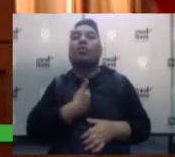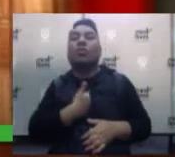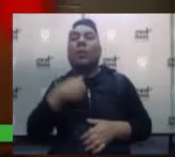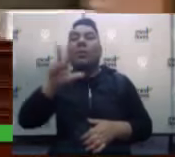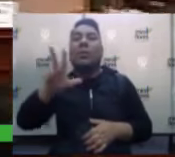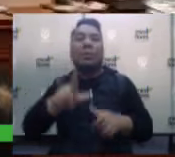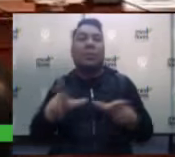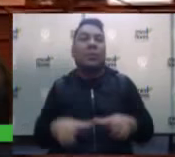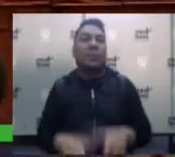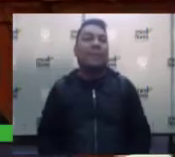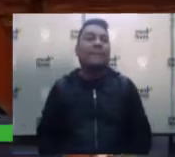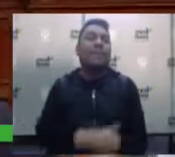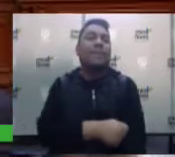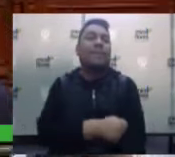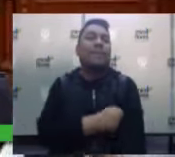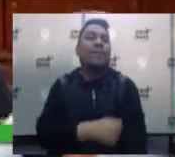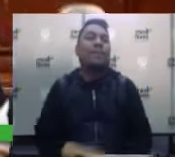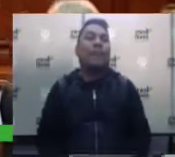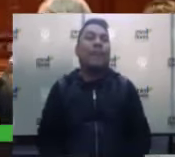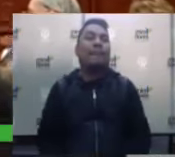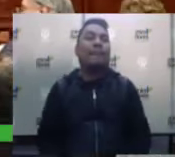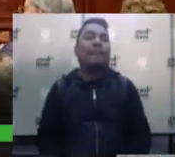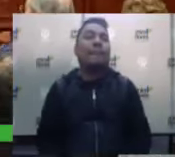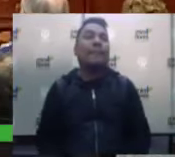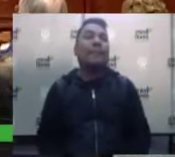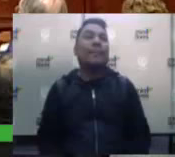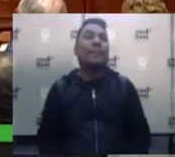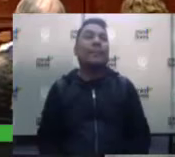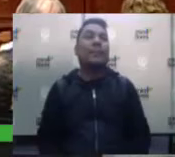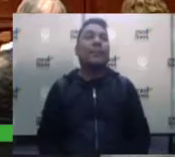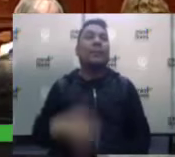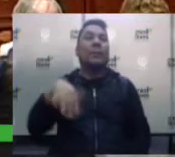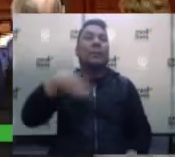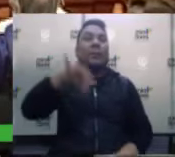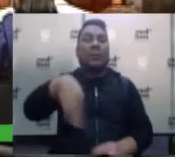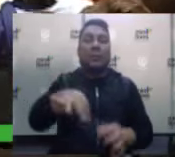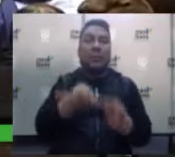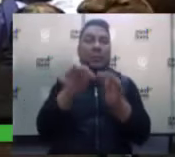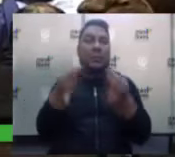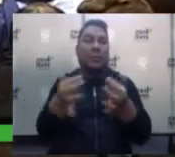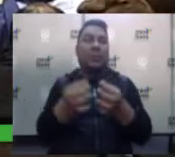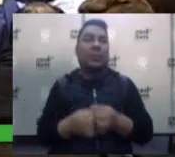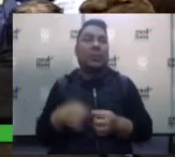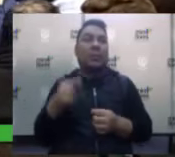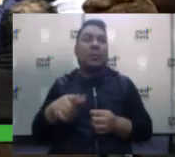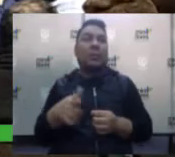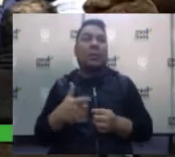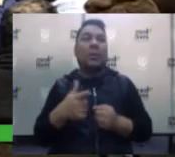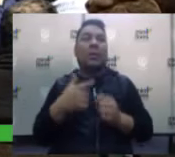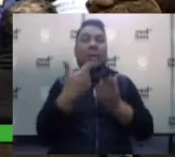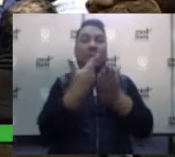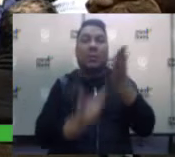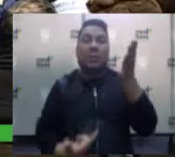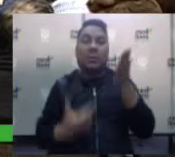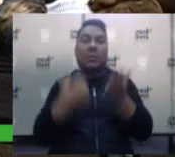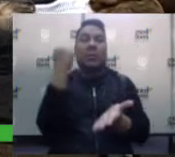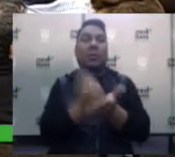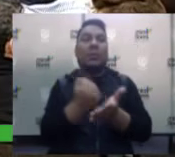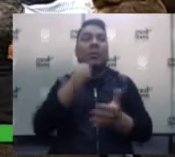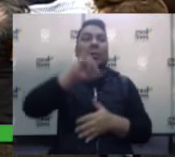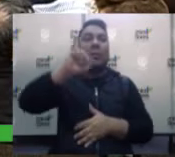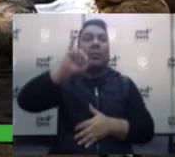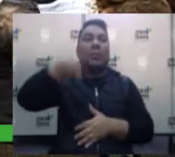¿Agrupaciones están inscritas para Miraflores? El sorteo se ha hecho con las listas inscritas y declaradas aptas por el